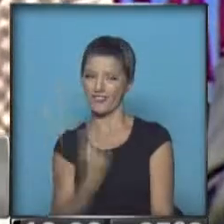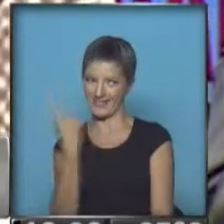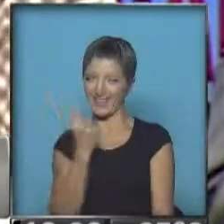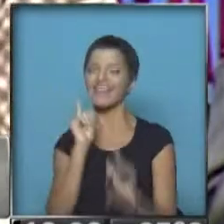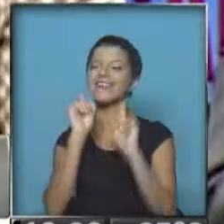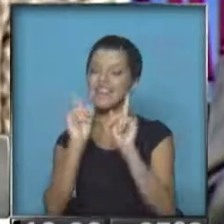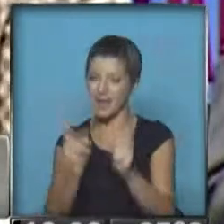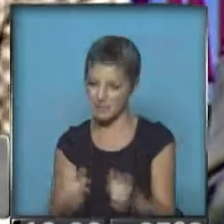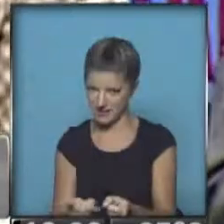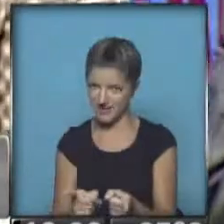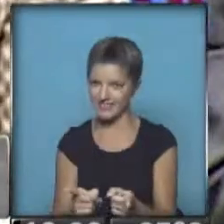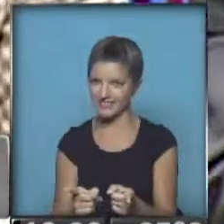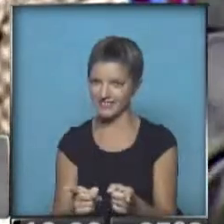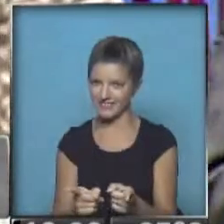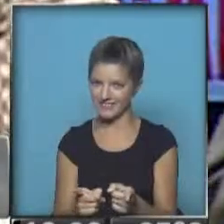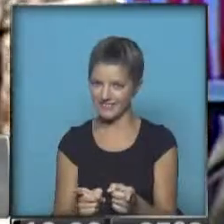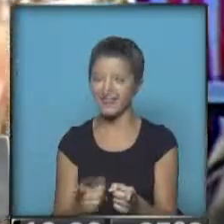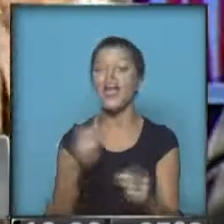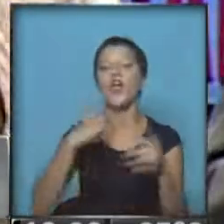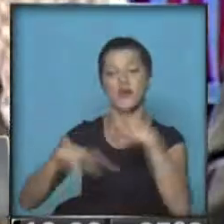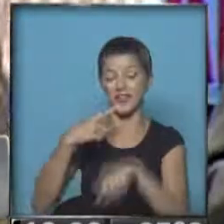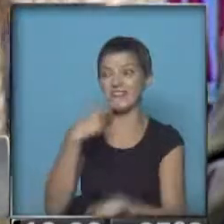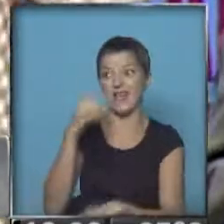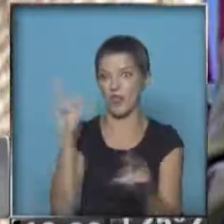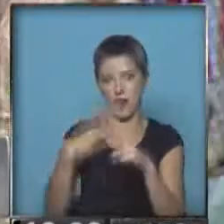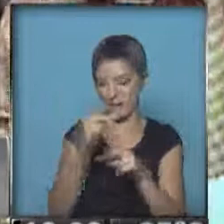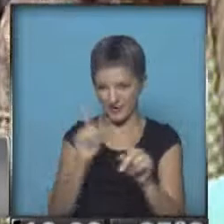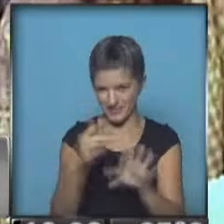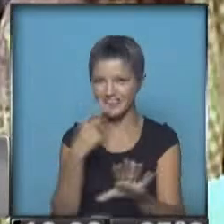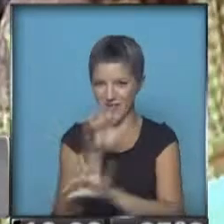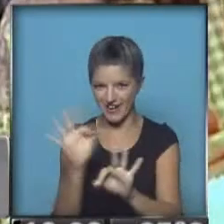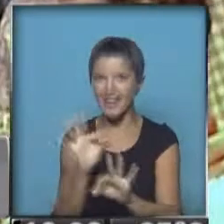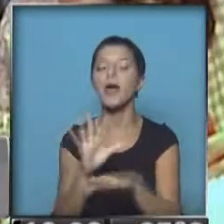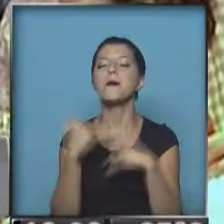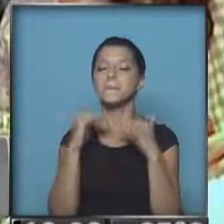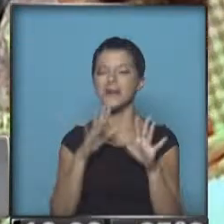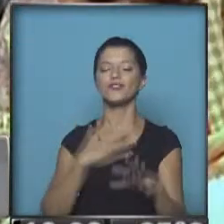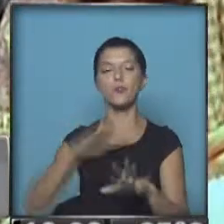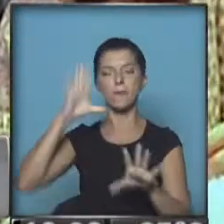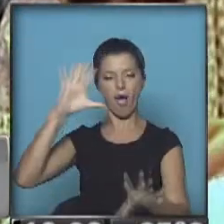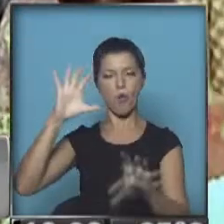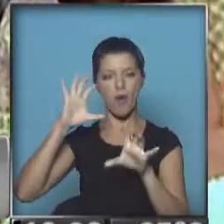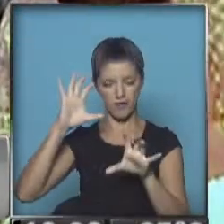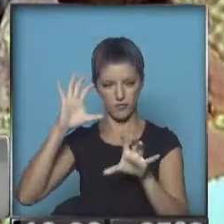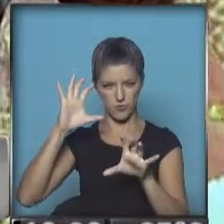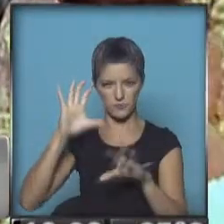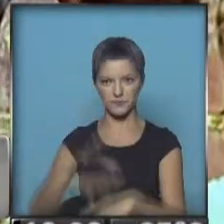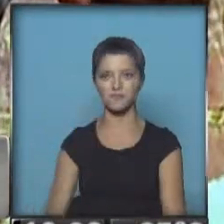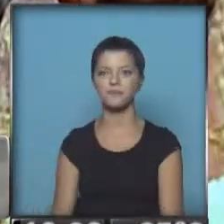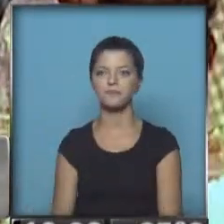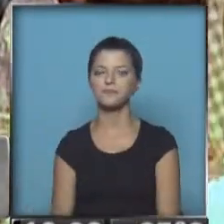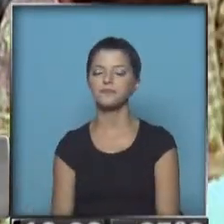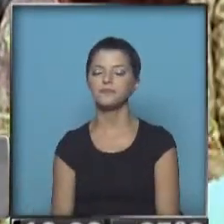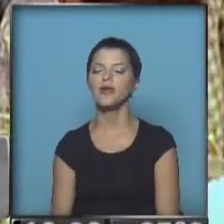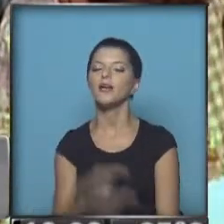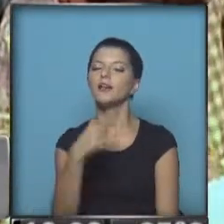también de la coordinadora, no voy a nombrarlo, pero me acuerdo muy bien. Quiero